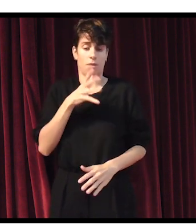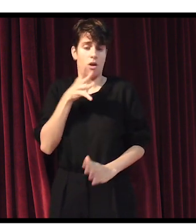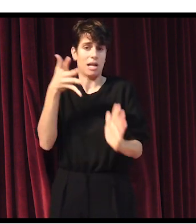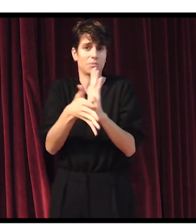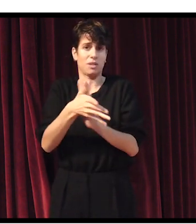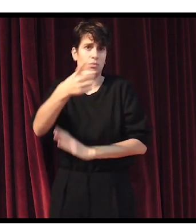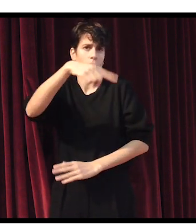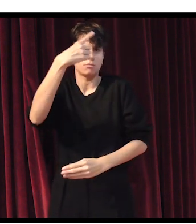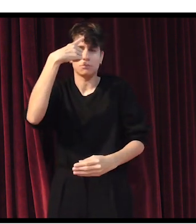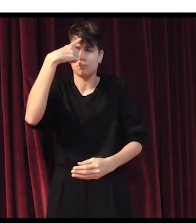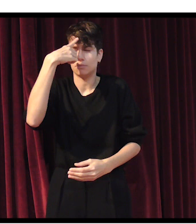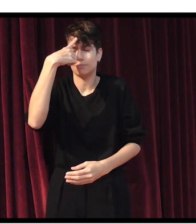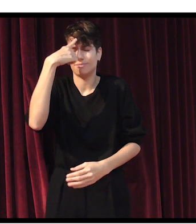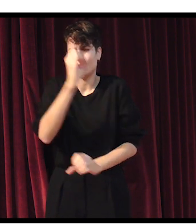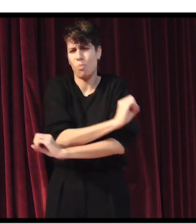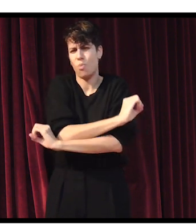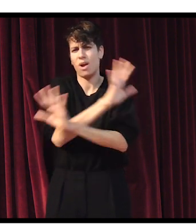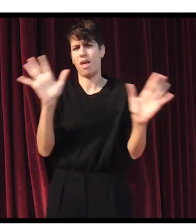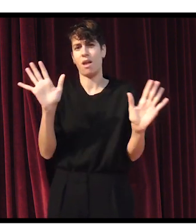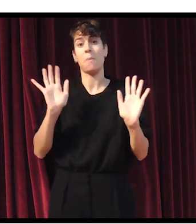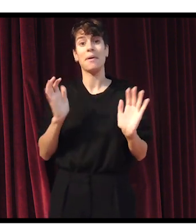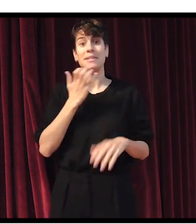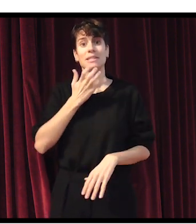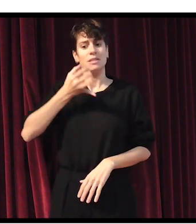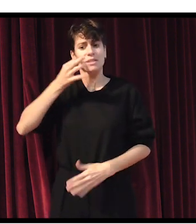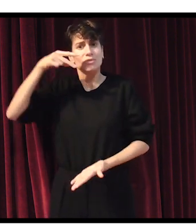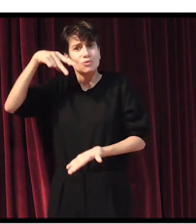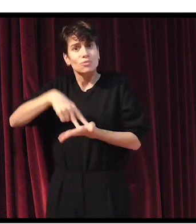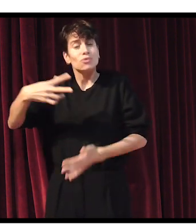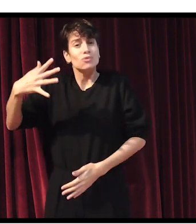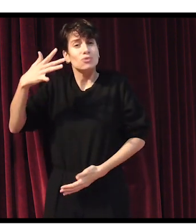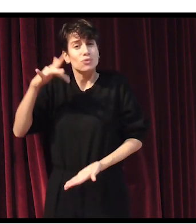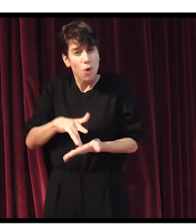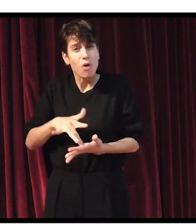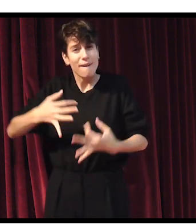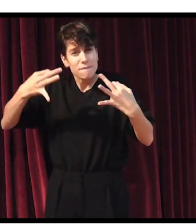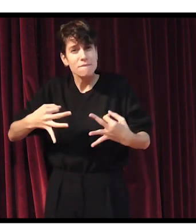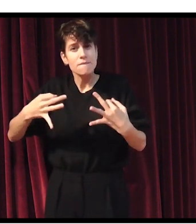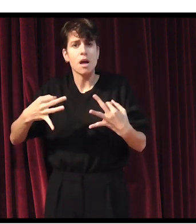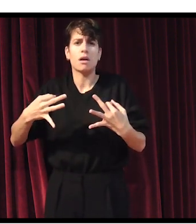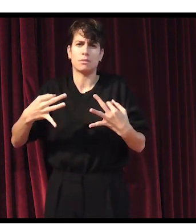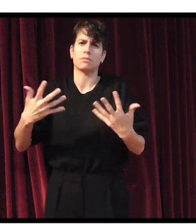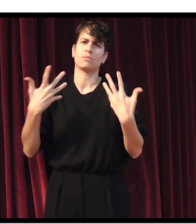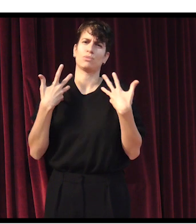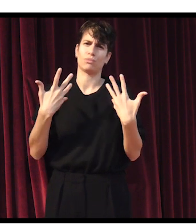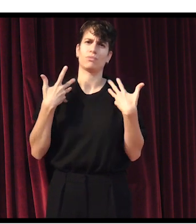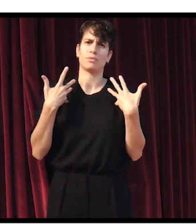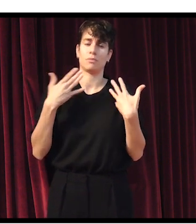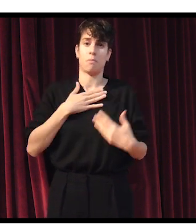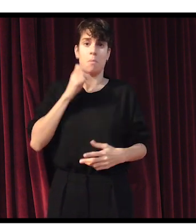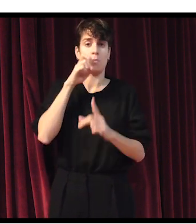obviedades, pero cuando las vives muy de cerca son muy dolorosas. Y desde mi punto de vista y como